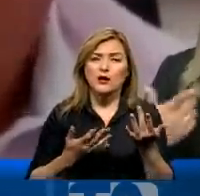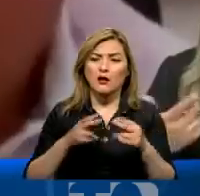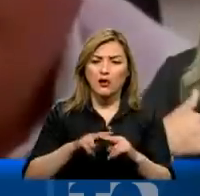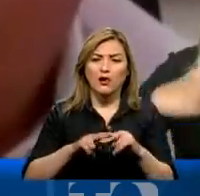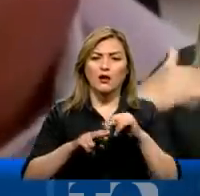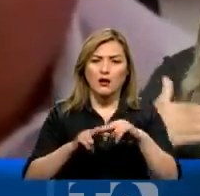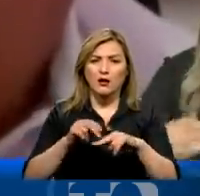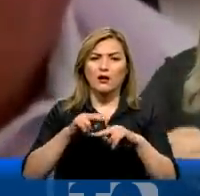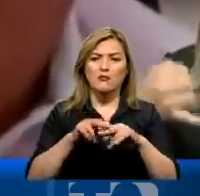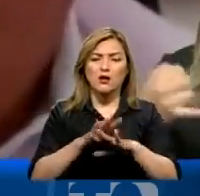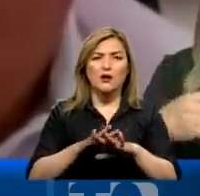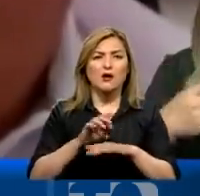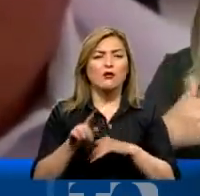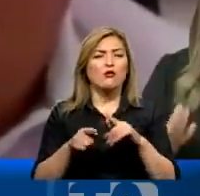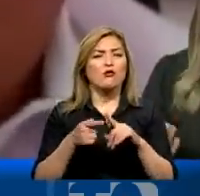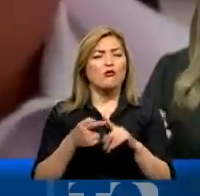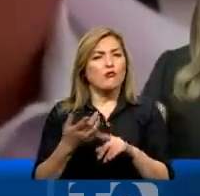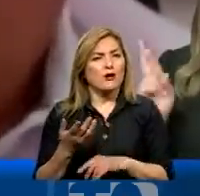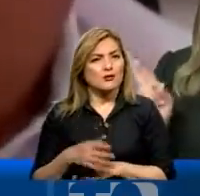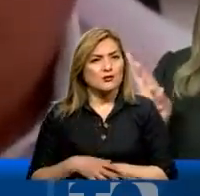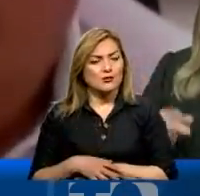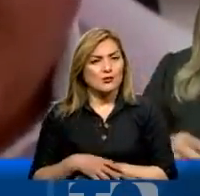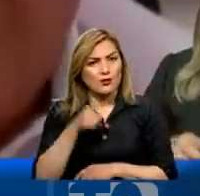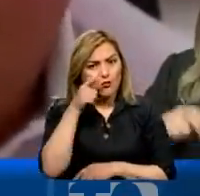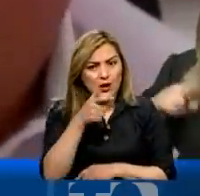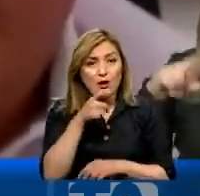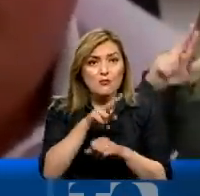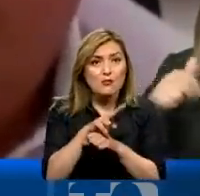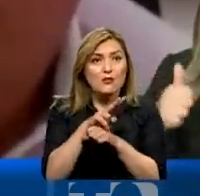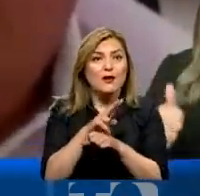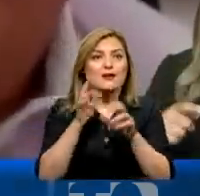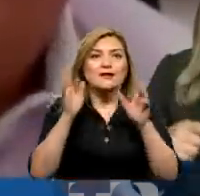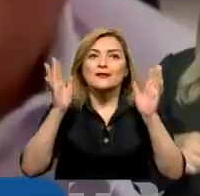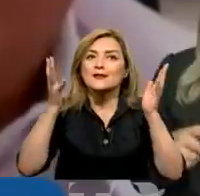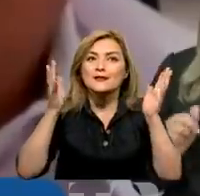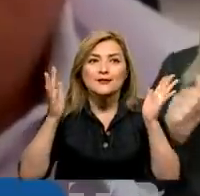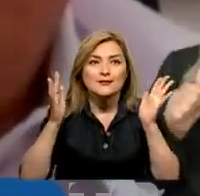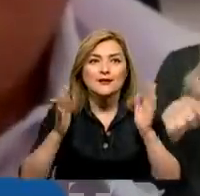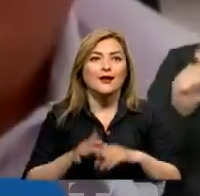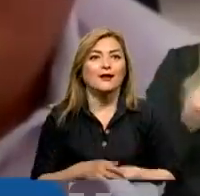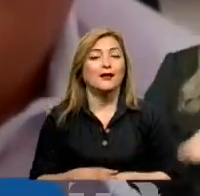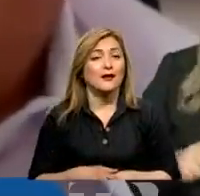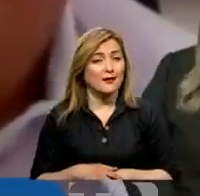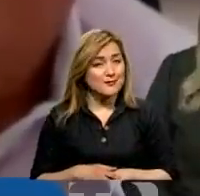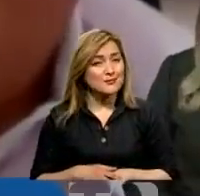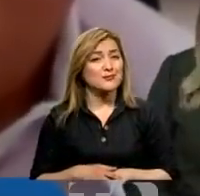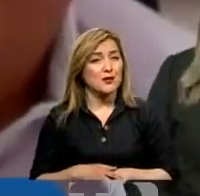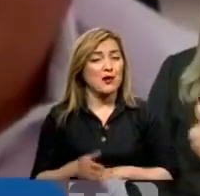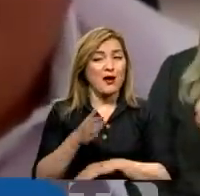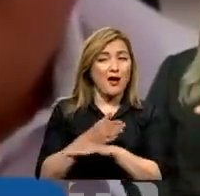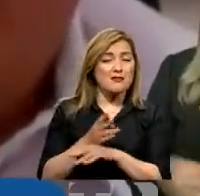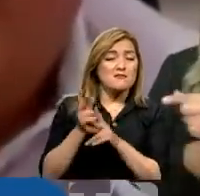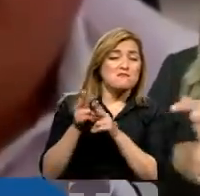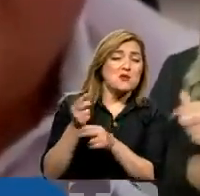fiscalización. Ojalá esté bien construido, porque no hay fiscalización, fiscalizaron los mismos gerentes, las mismas